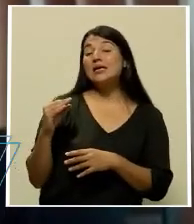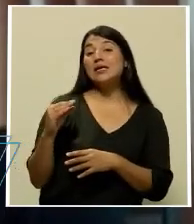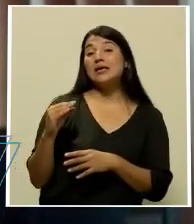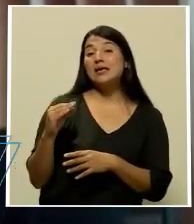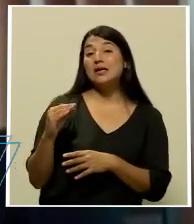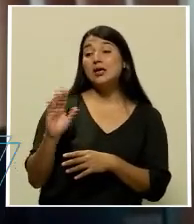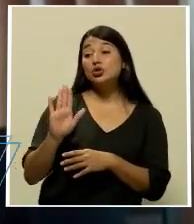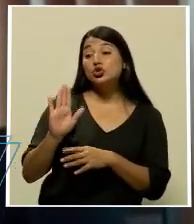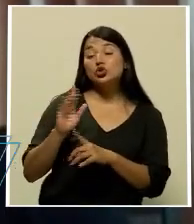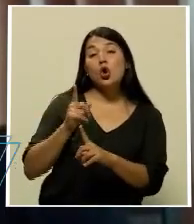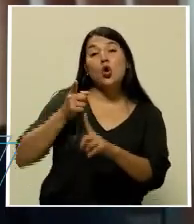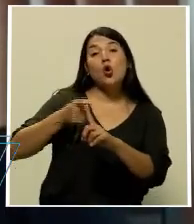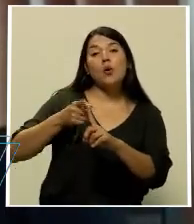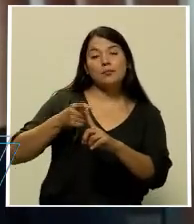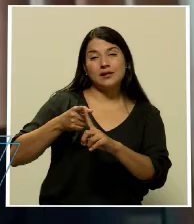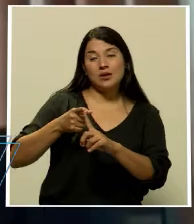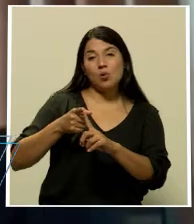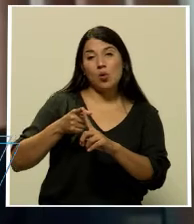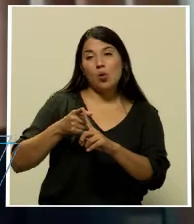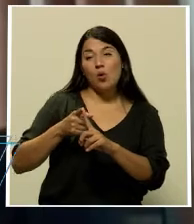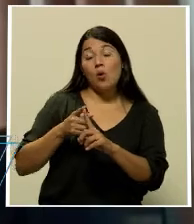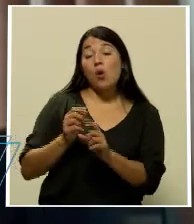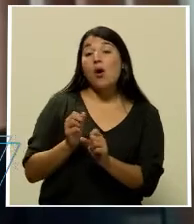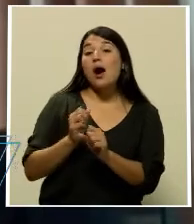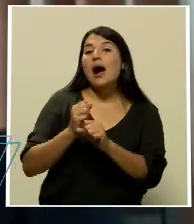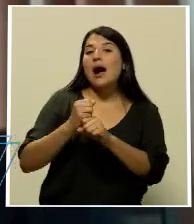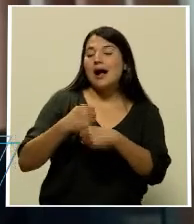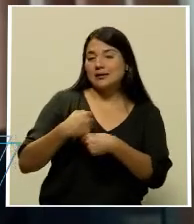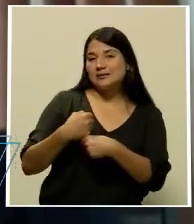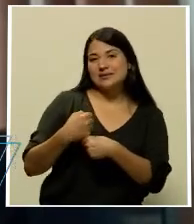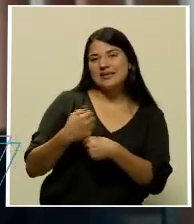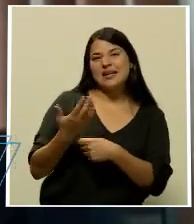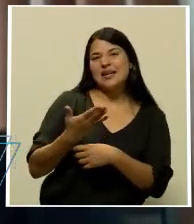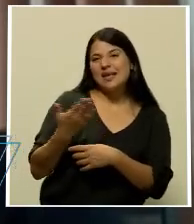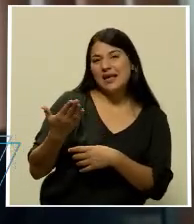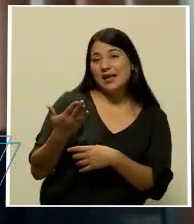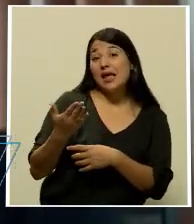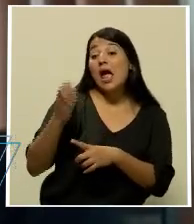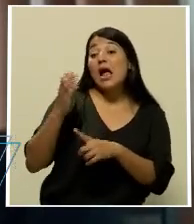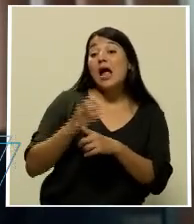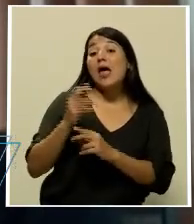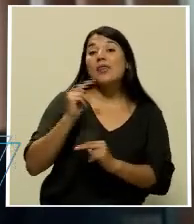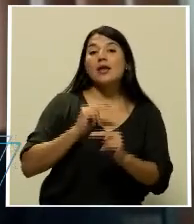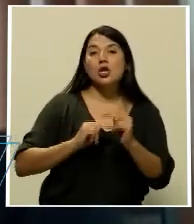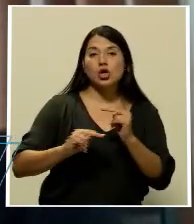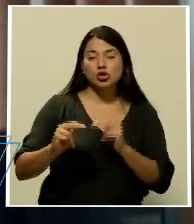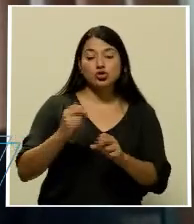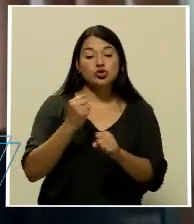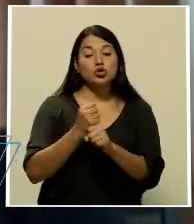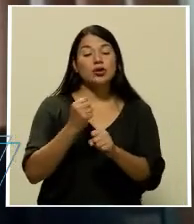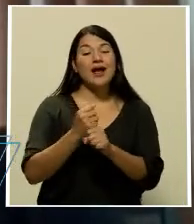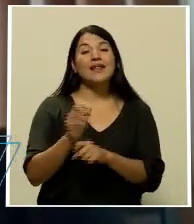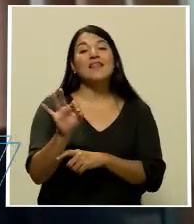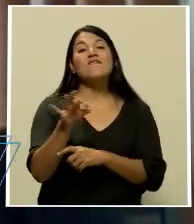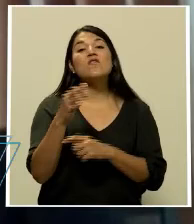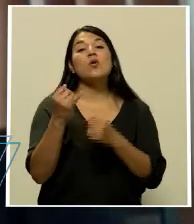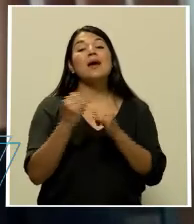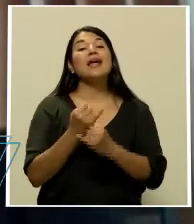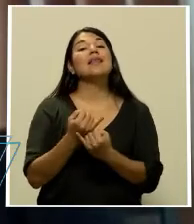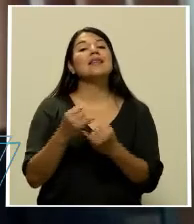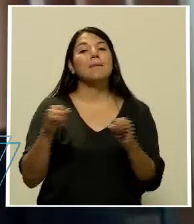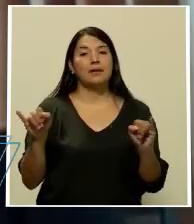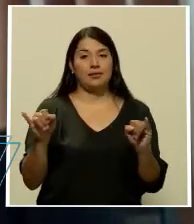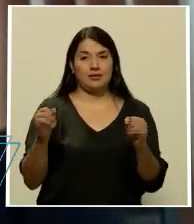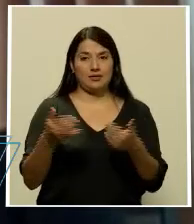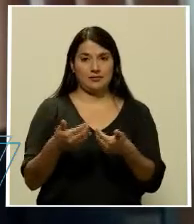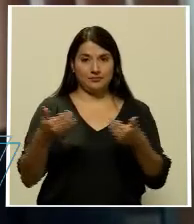naturaleza obliga de manera responsable y transparente a que cada negocio sea manejado de manera independiente. En la administración